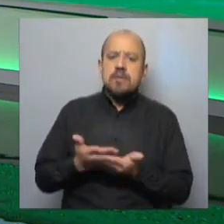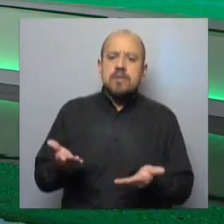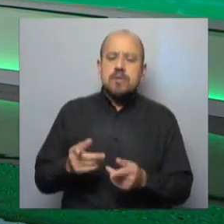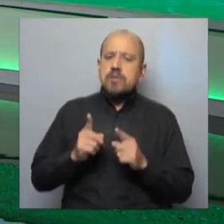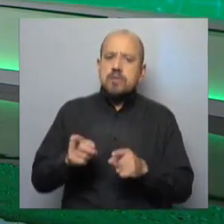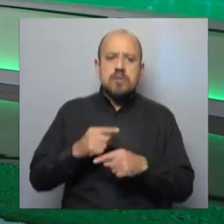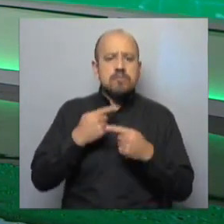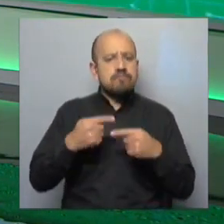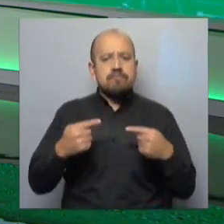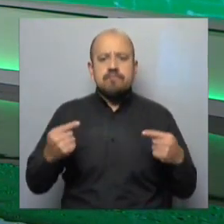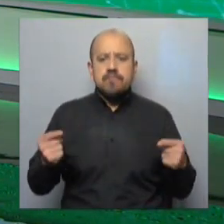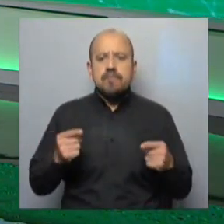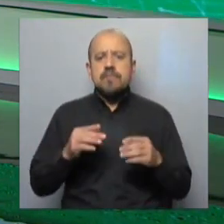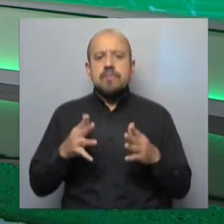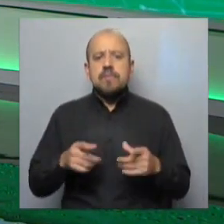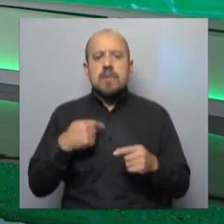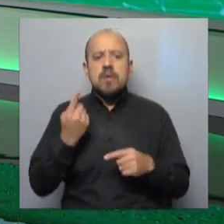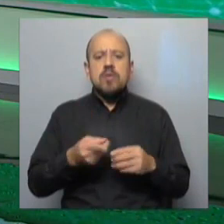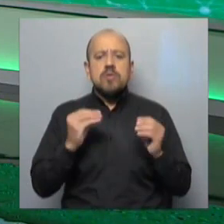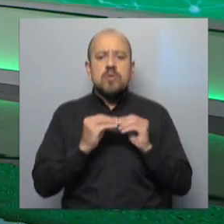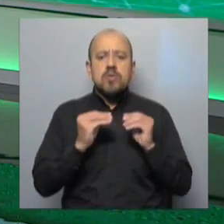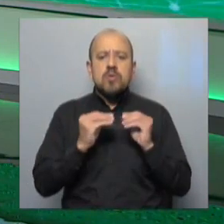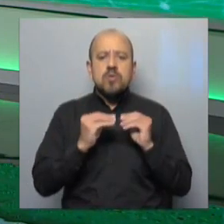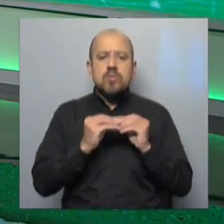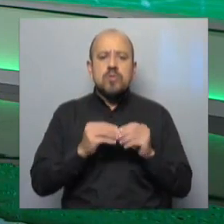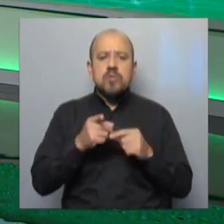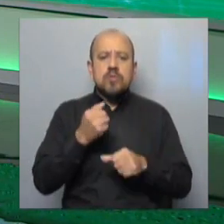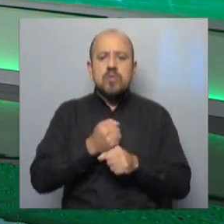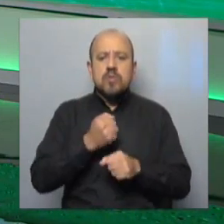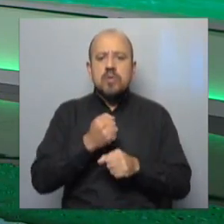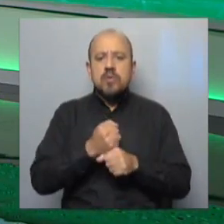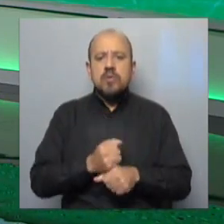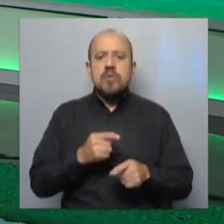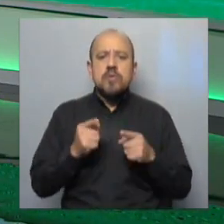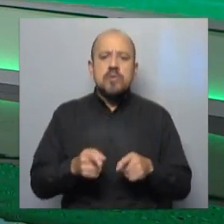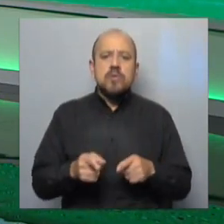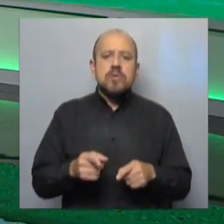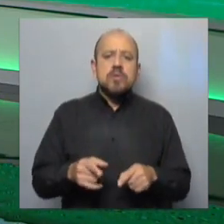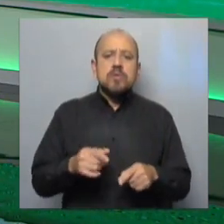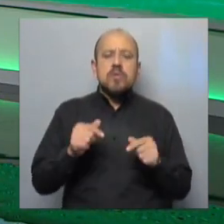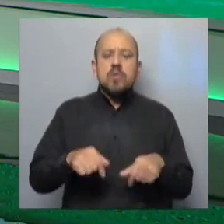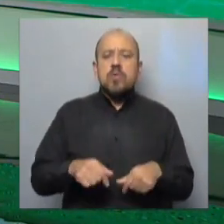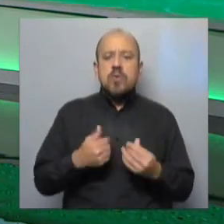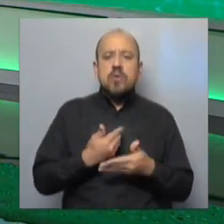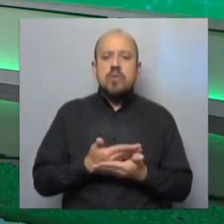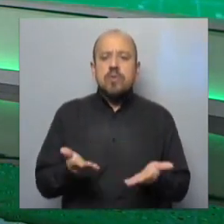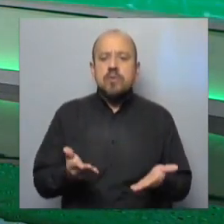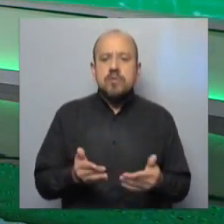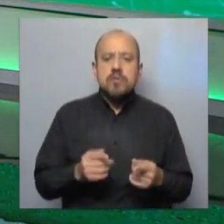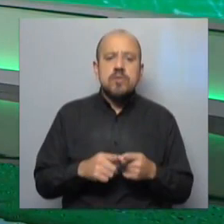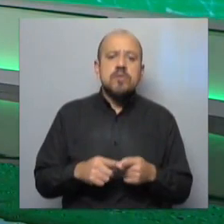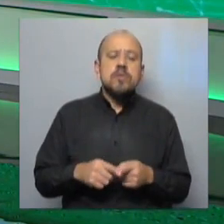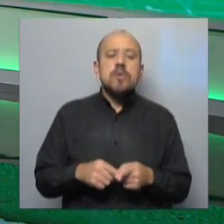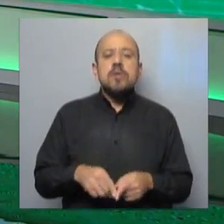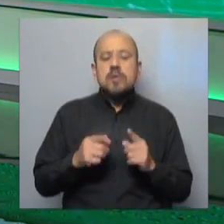corresponden en las referencias a otros compañeros y a su trabajo esto es parte de lo que tenemos previsto compartir con ustedes el resto o